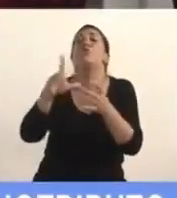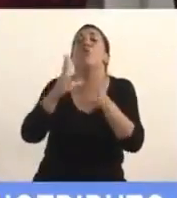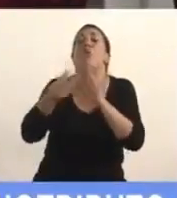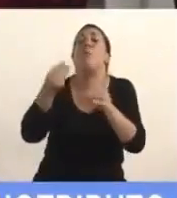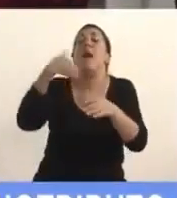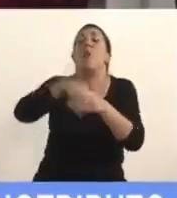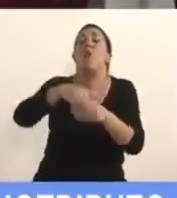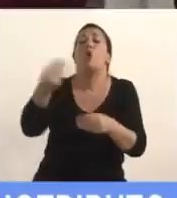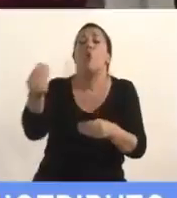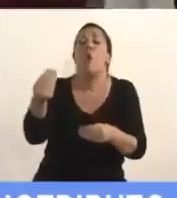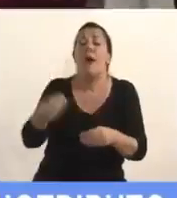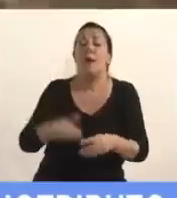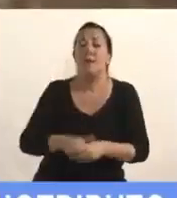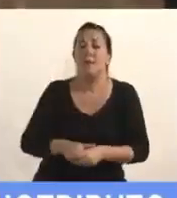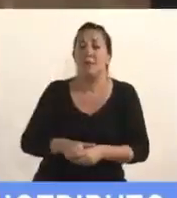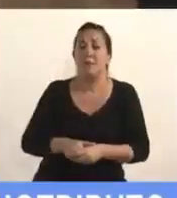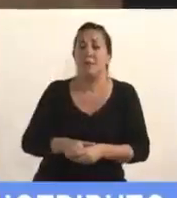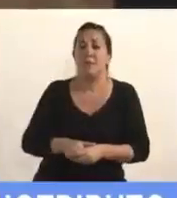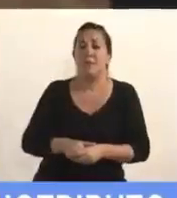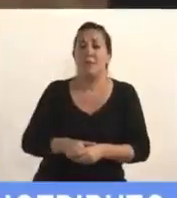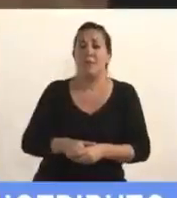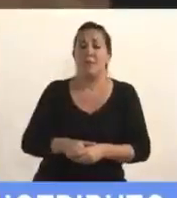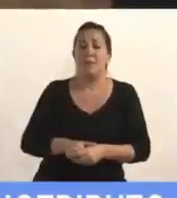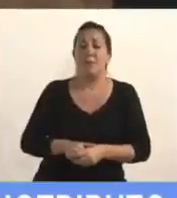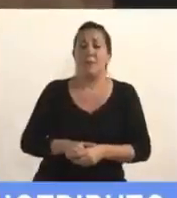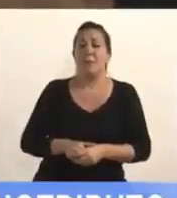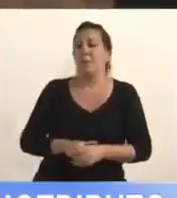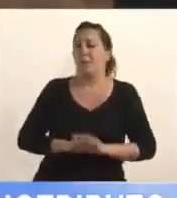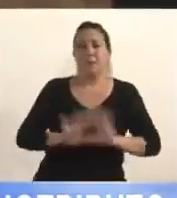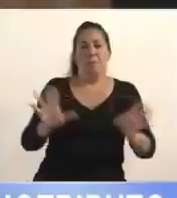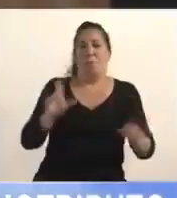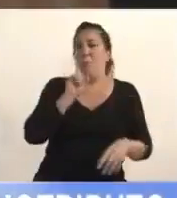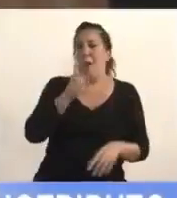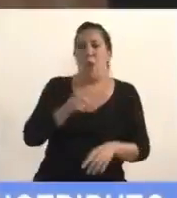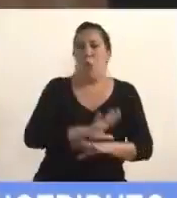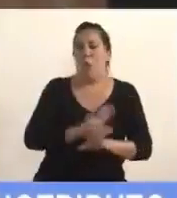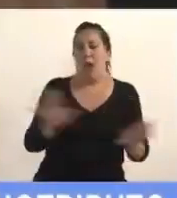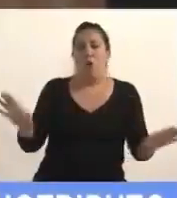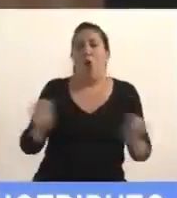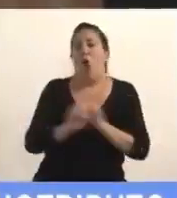Aclarar el sentido del voto. Muy maleducados. Horribles.